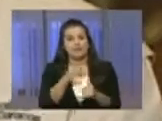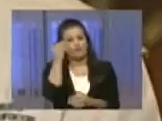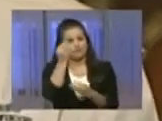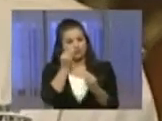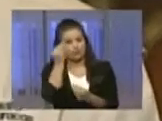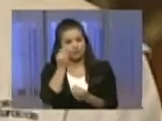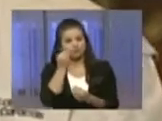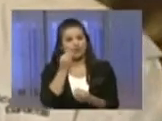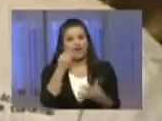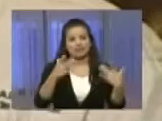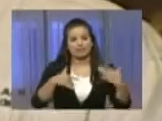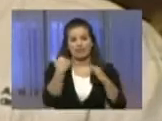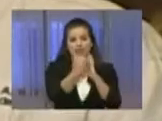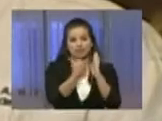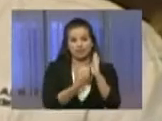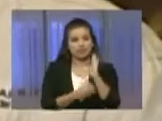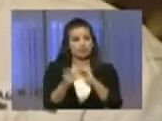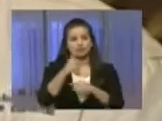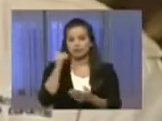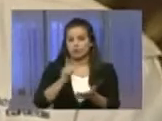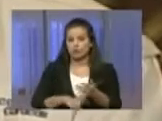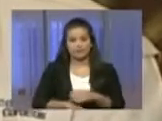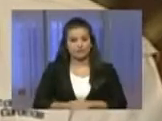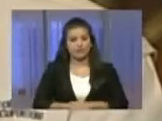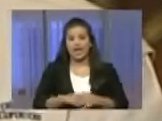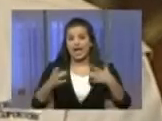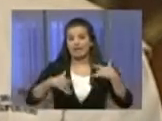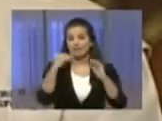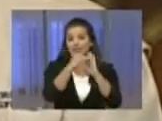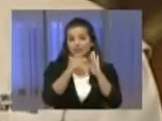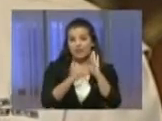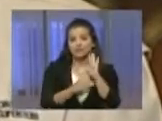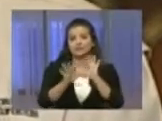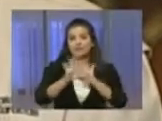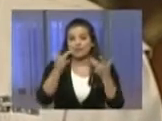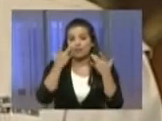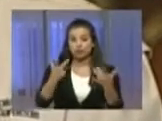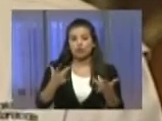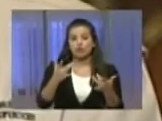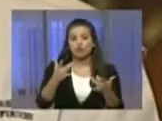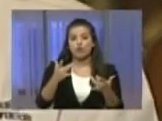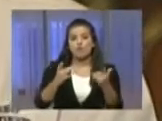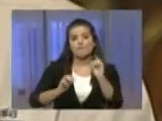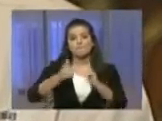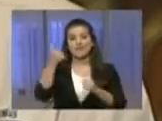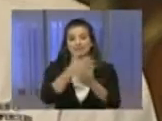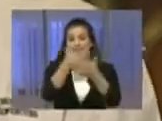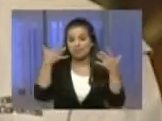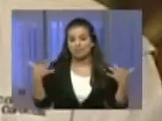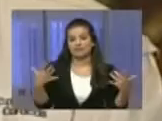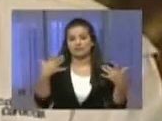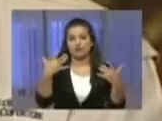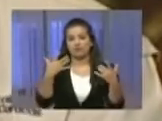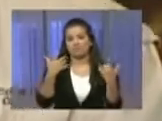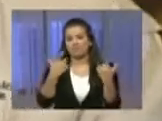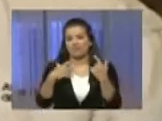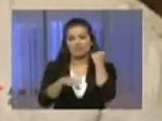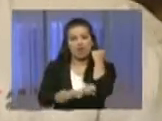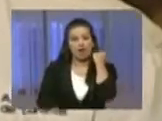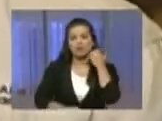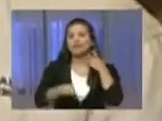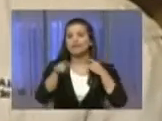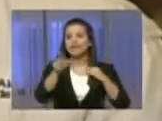evento no se ha cumplido ese evento lo que sirvió fue para demostrar el más gigantesco fraude que se haya